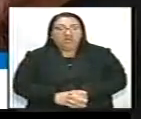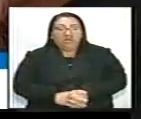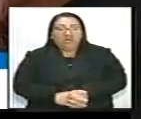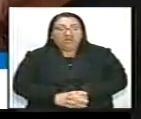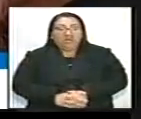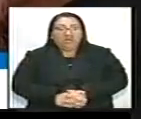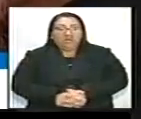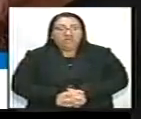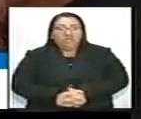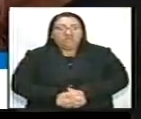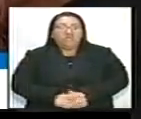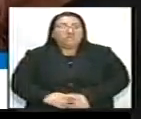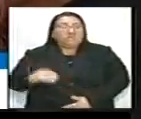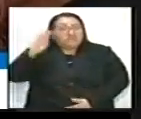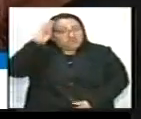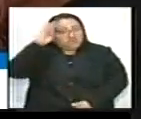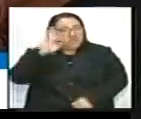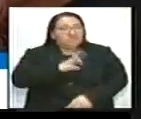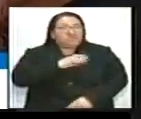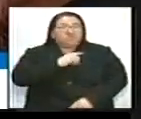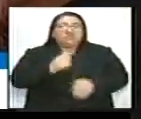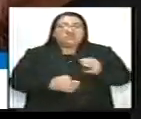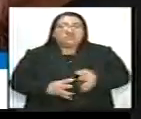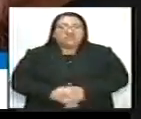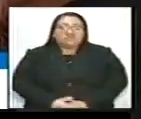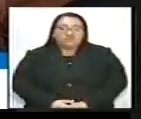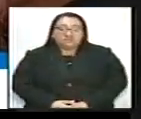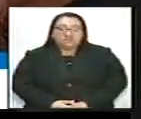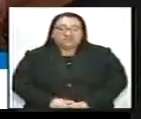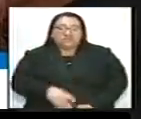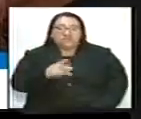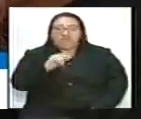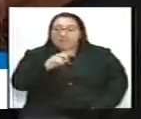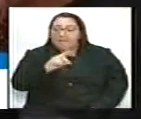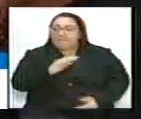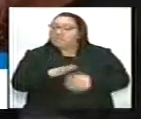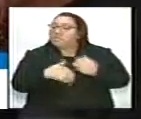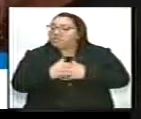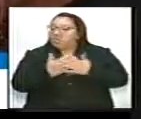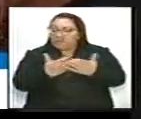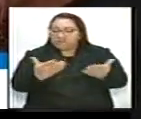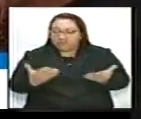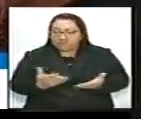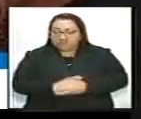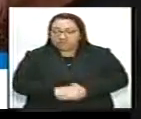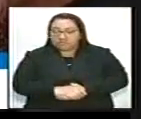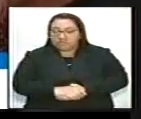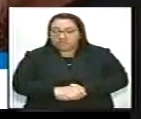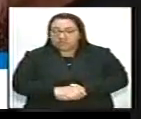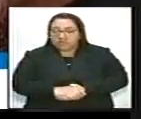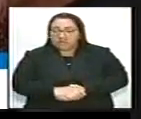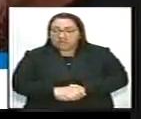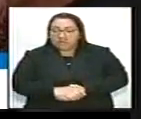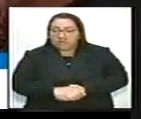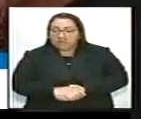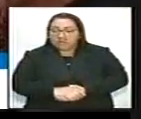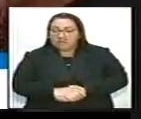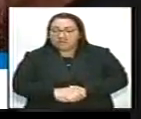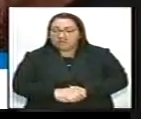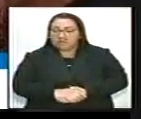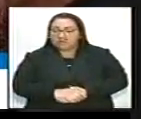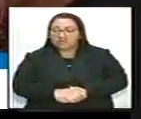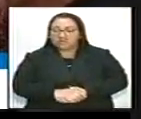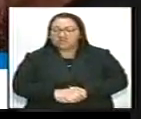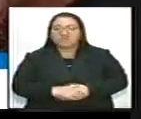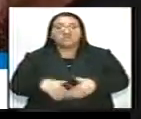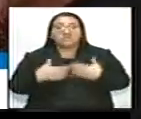como la policía, la fiscalía, el Poder Judicial, el INPE, todos ellos participen en brindar